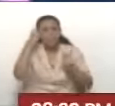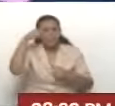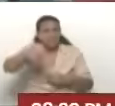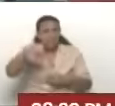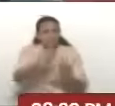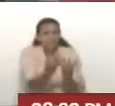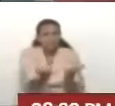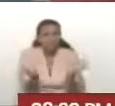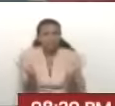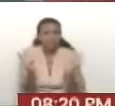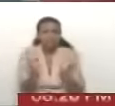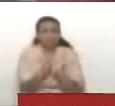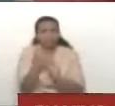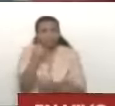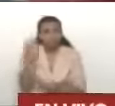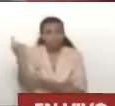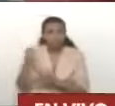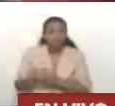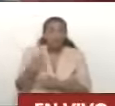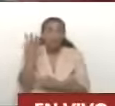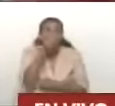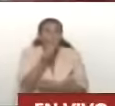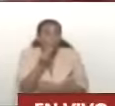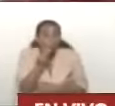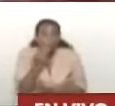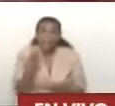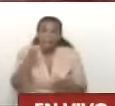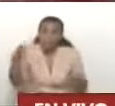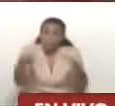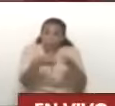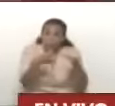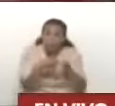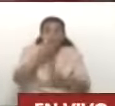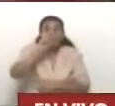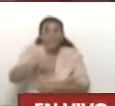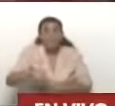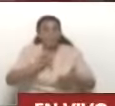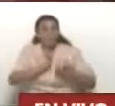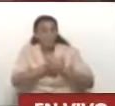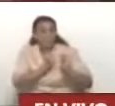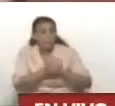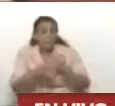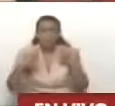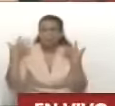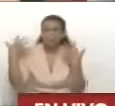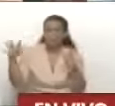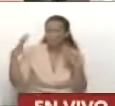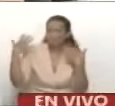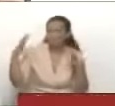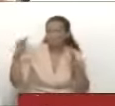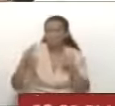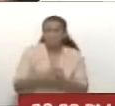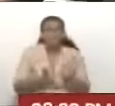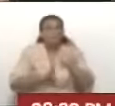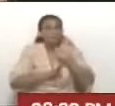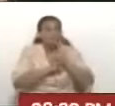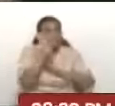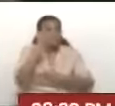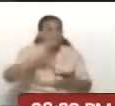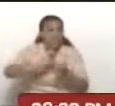en este auditorio, con nuestra juventud que está también haciendo deporte, que está